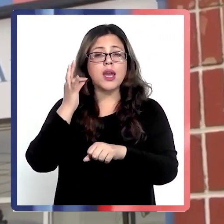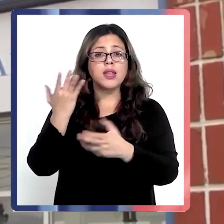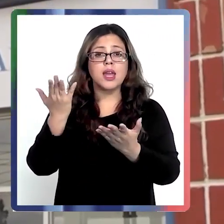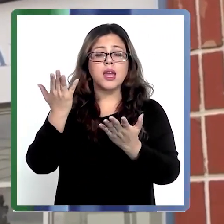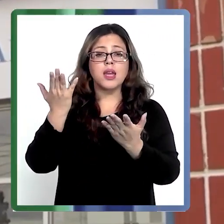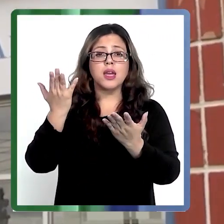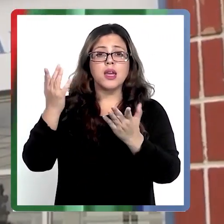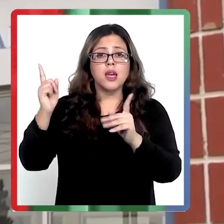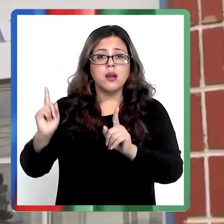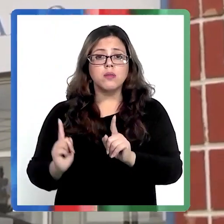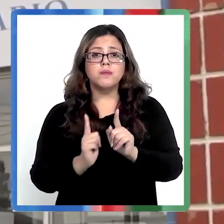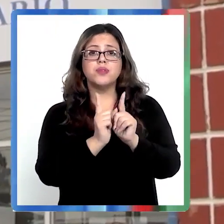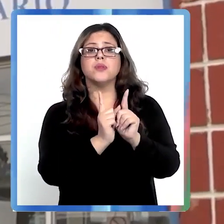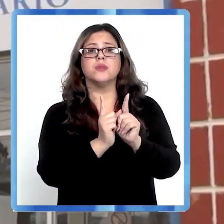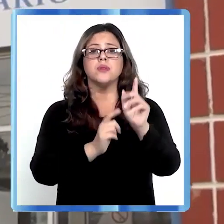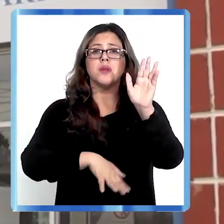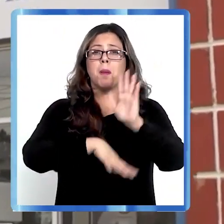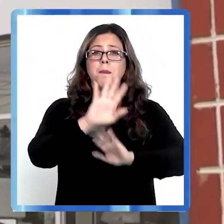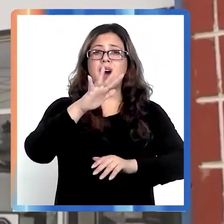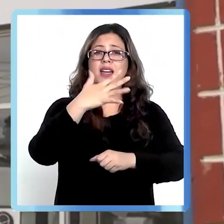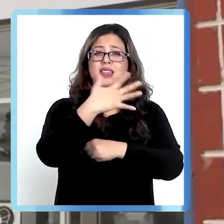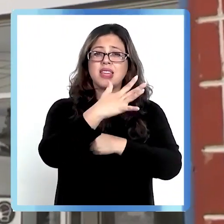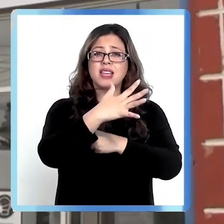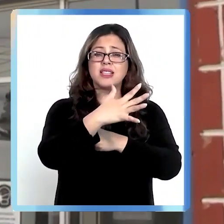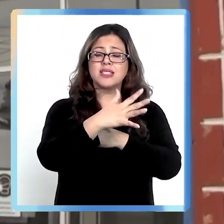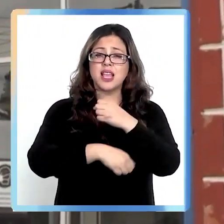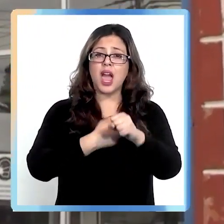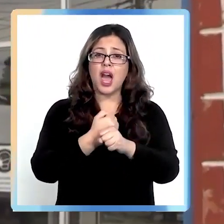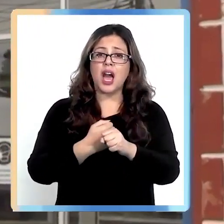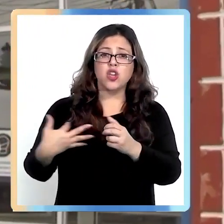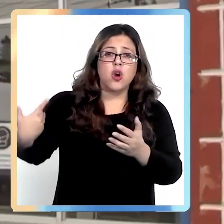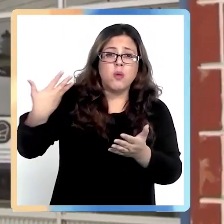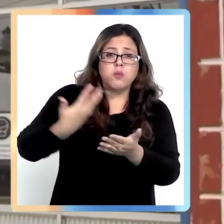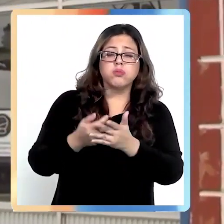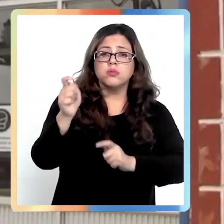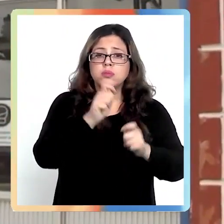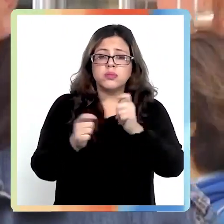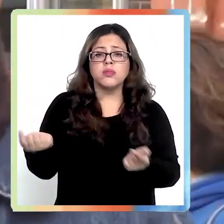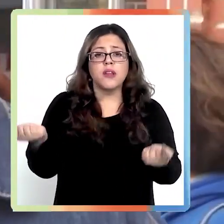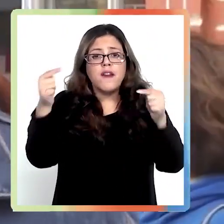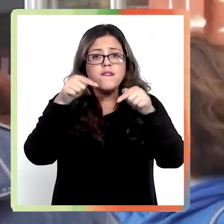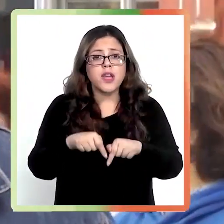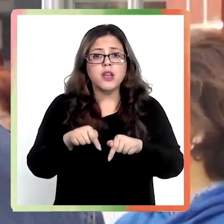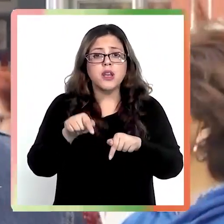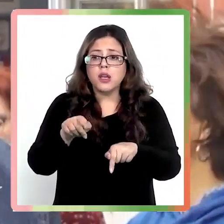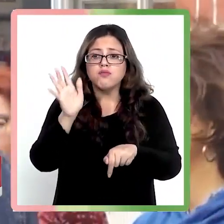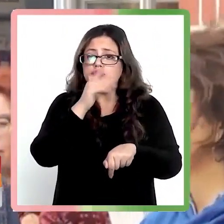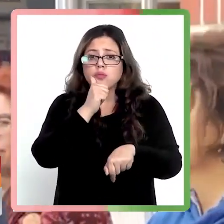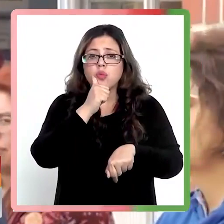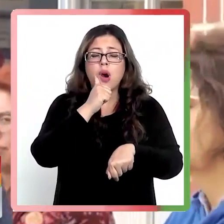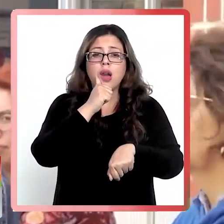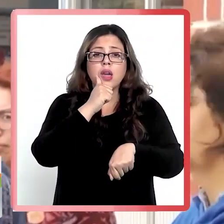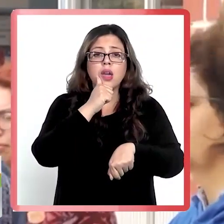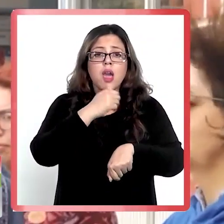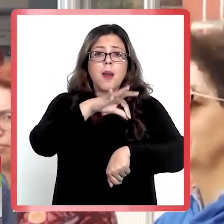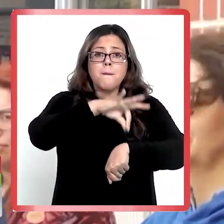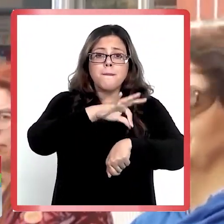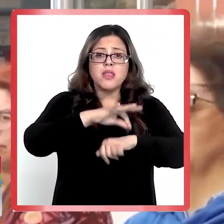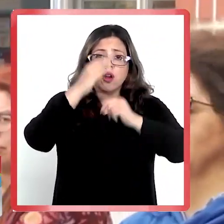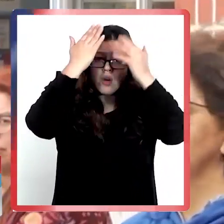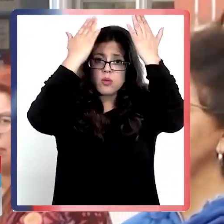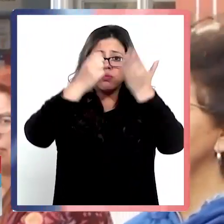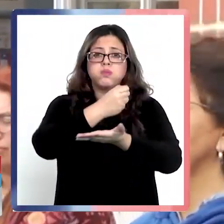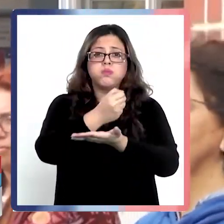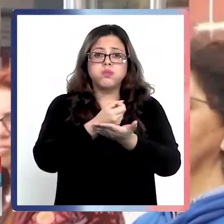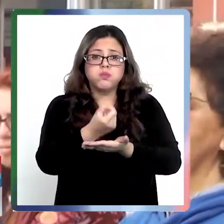señora, que lleva con un paciente más de 15 años de tratamiento, viene acá y no hay médico psiquiatra